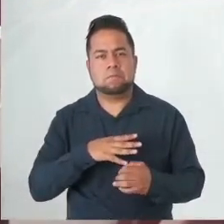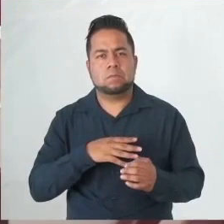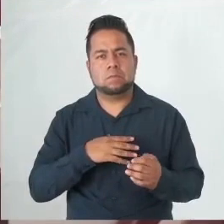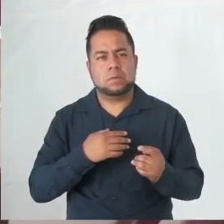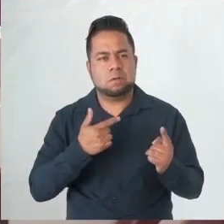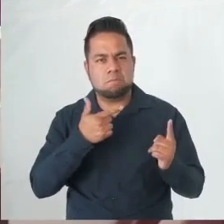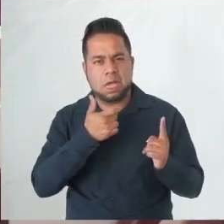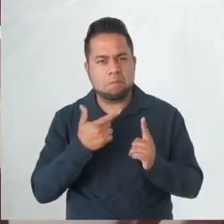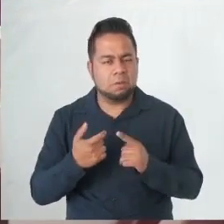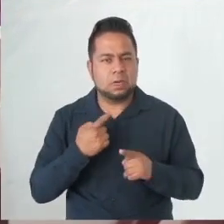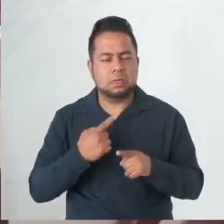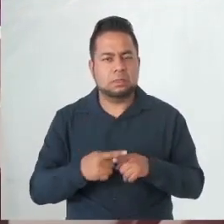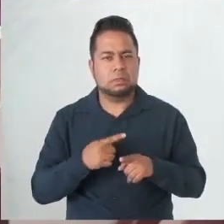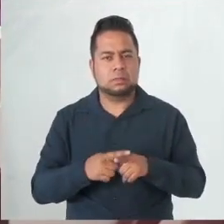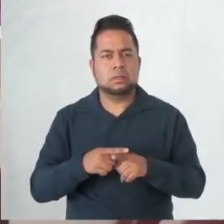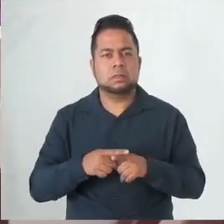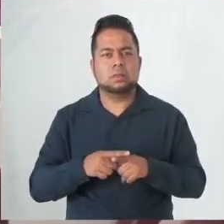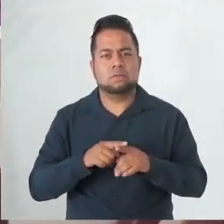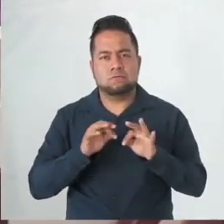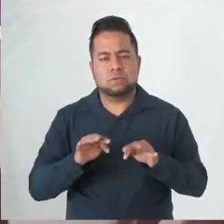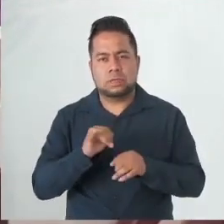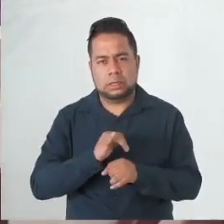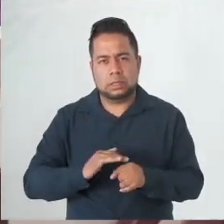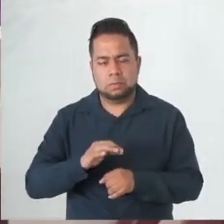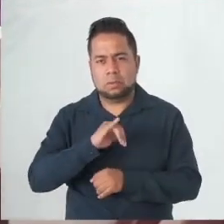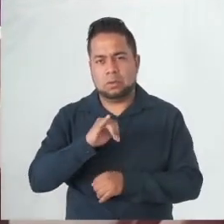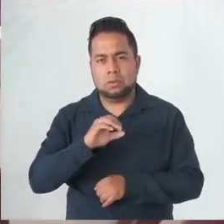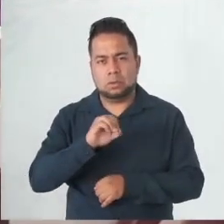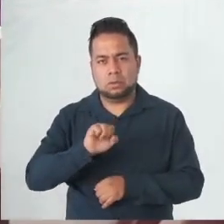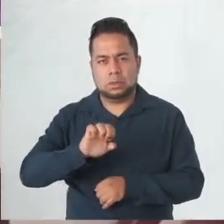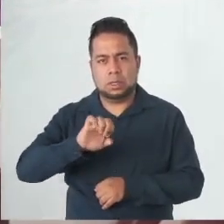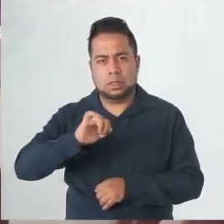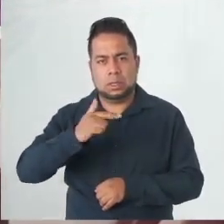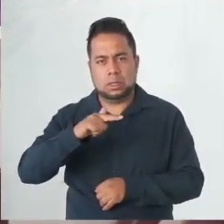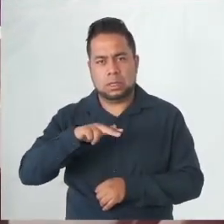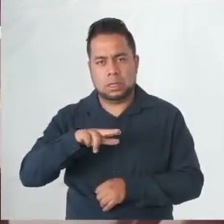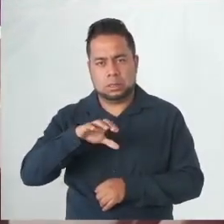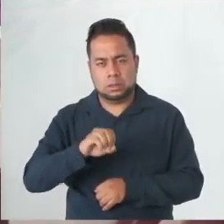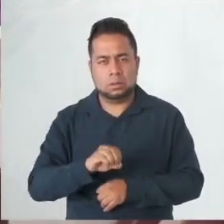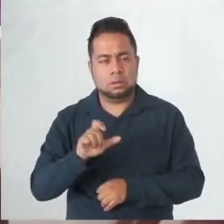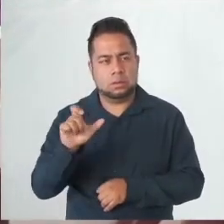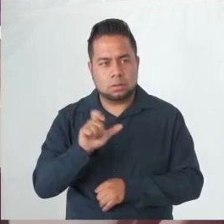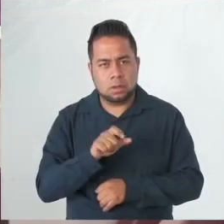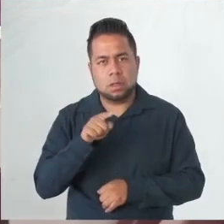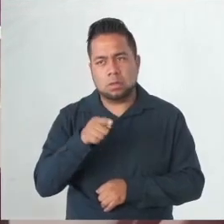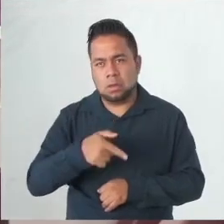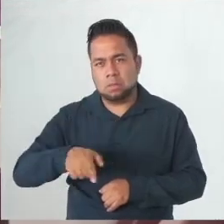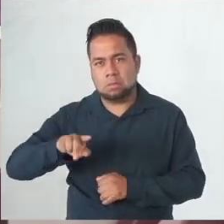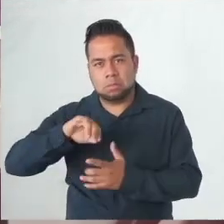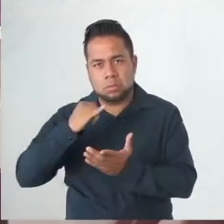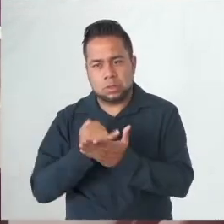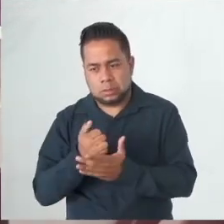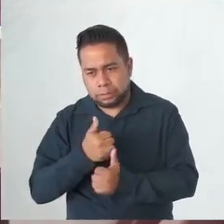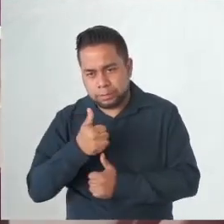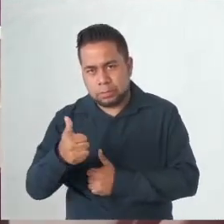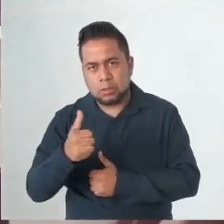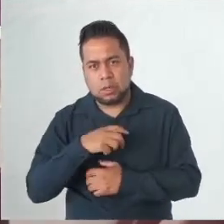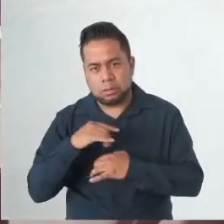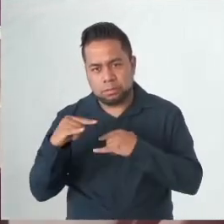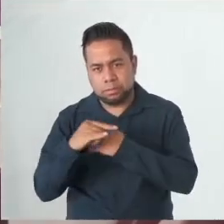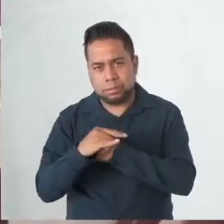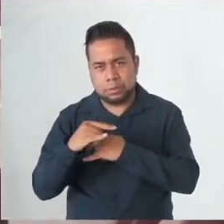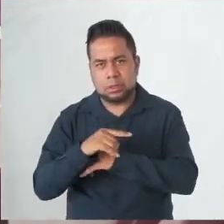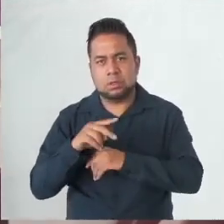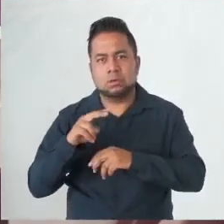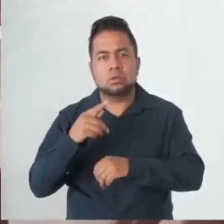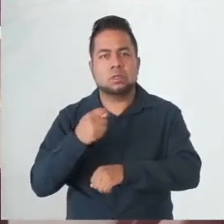el ataque que fue objeto el periodista zapoteco José Ignacio Santiago cuando se dirigía a Juchitán sobre la ruta de